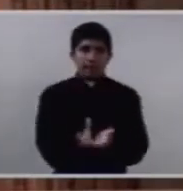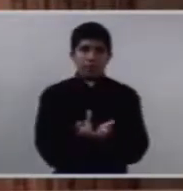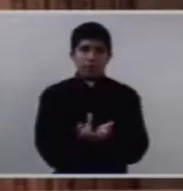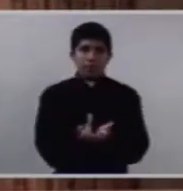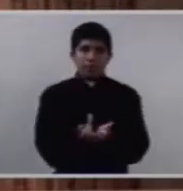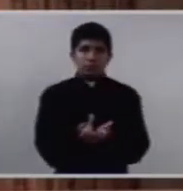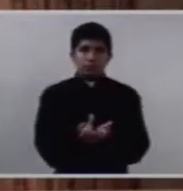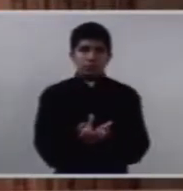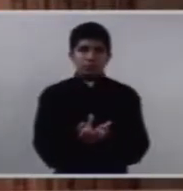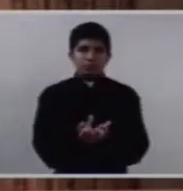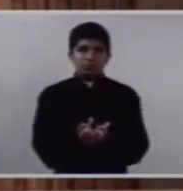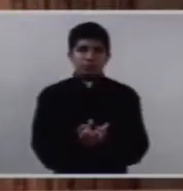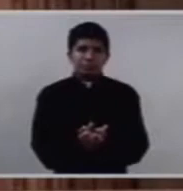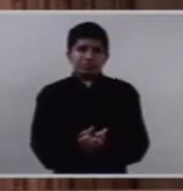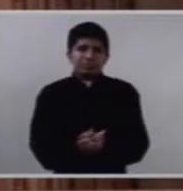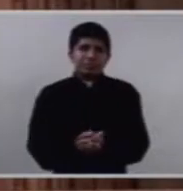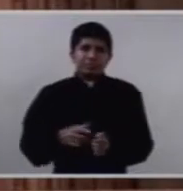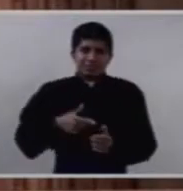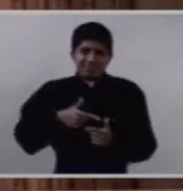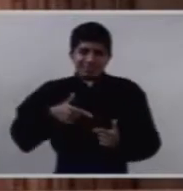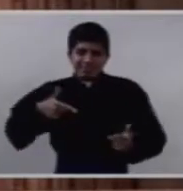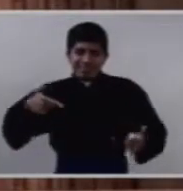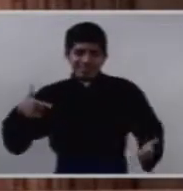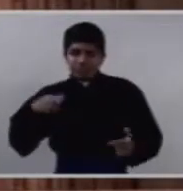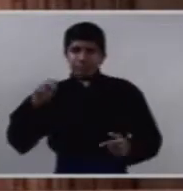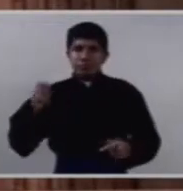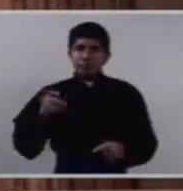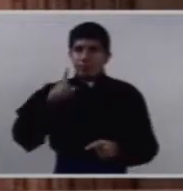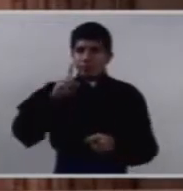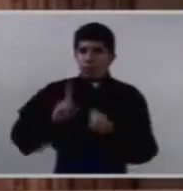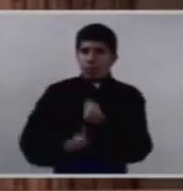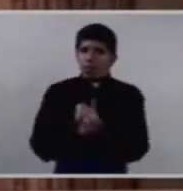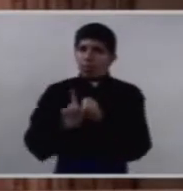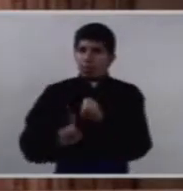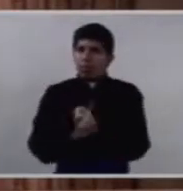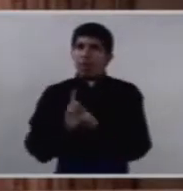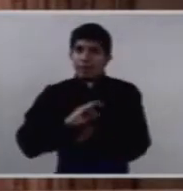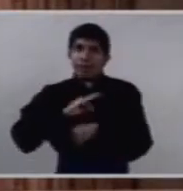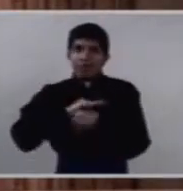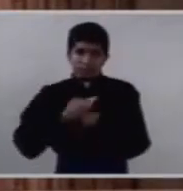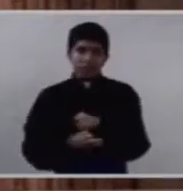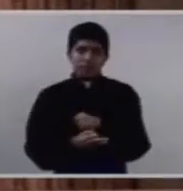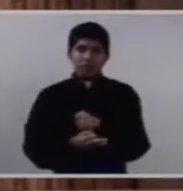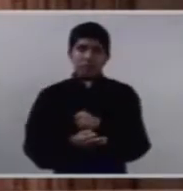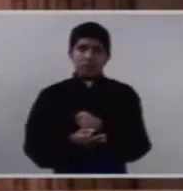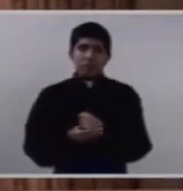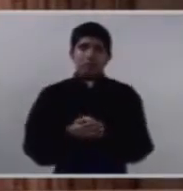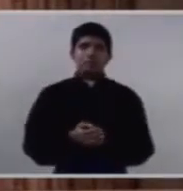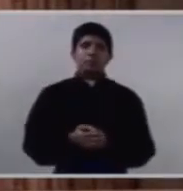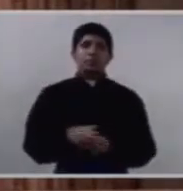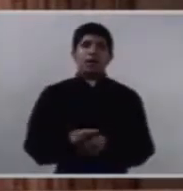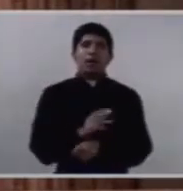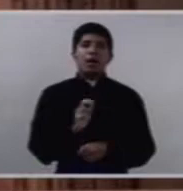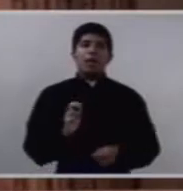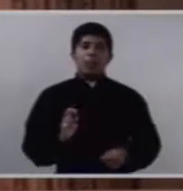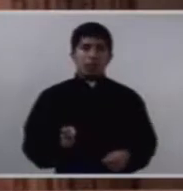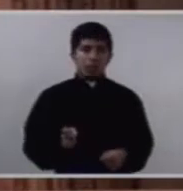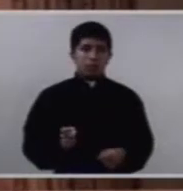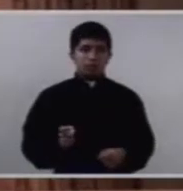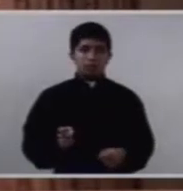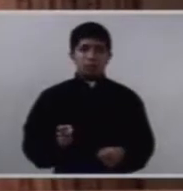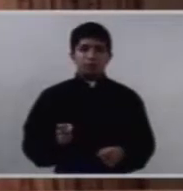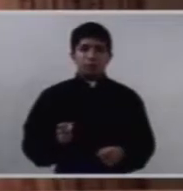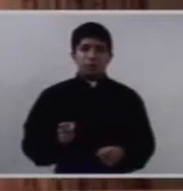definitivo. Los problemas también terminan. Por eso,